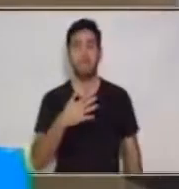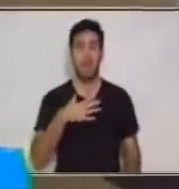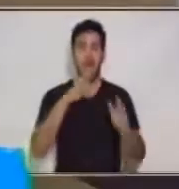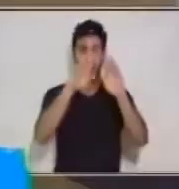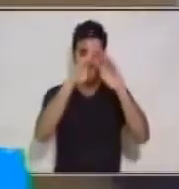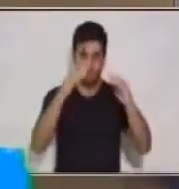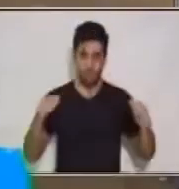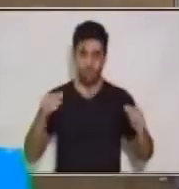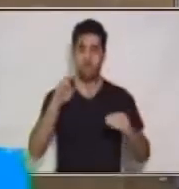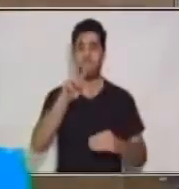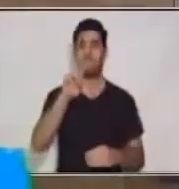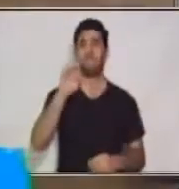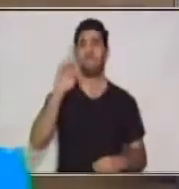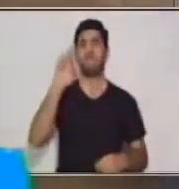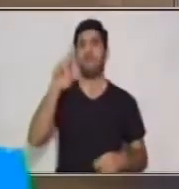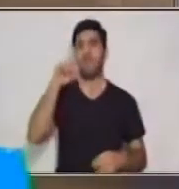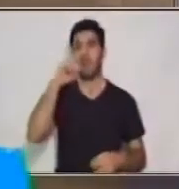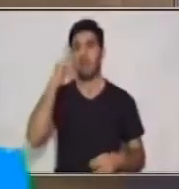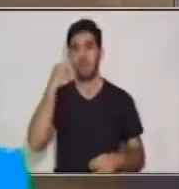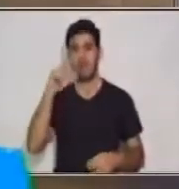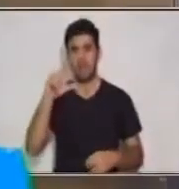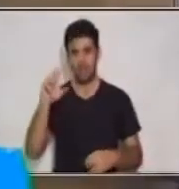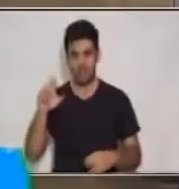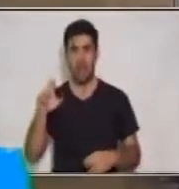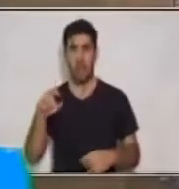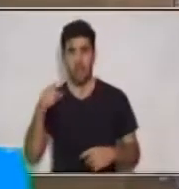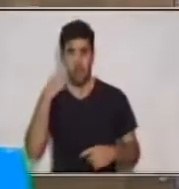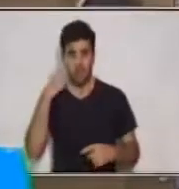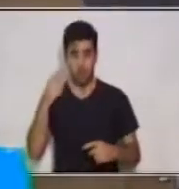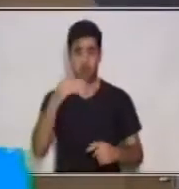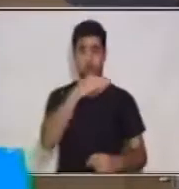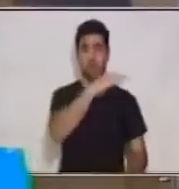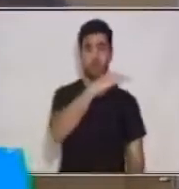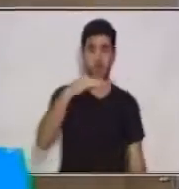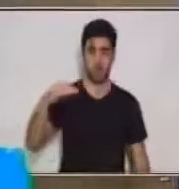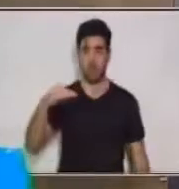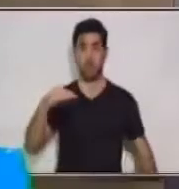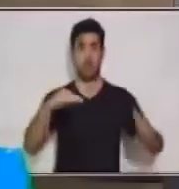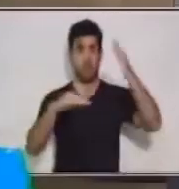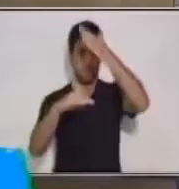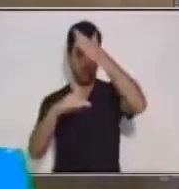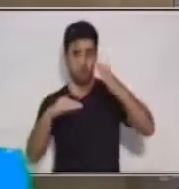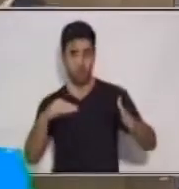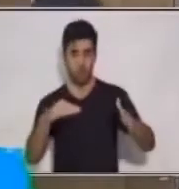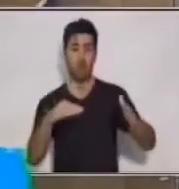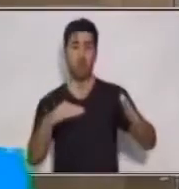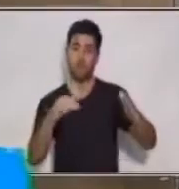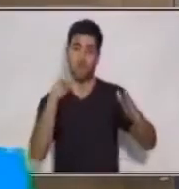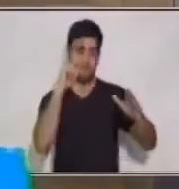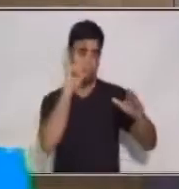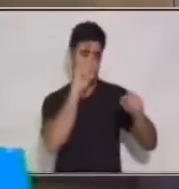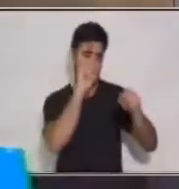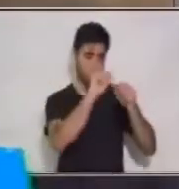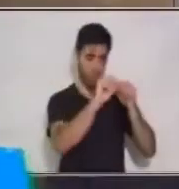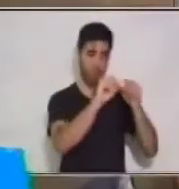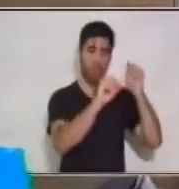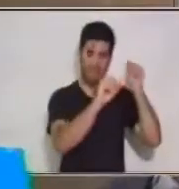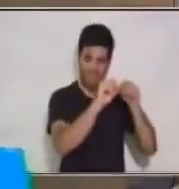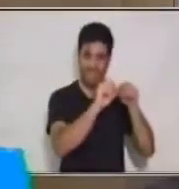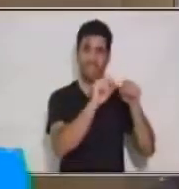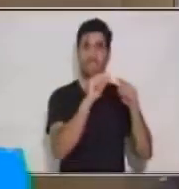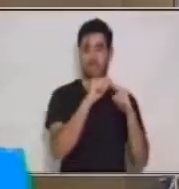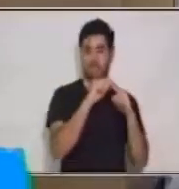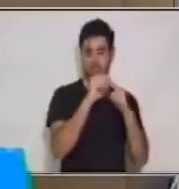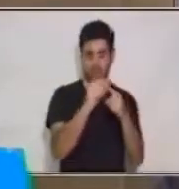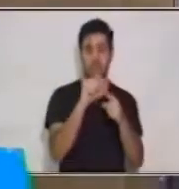observar acá que tenemos una línea horizontal, tenemos ahora una línea inclinada, y este punto donde